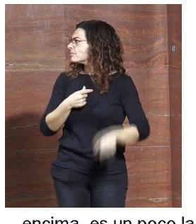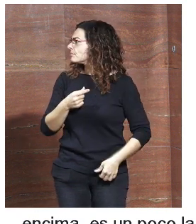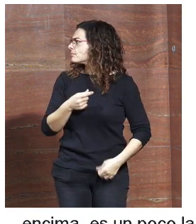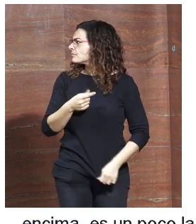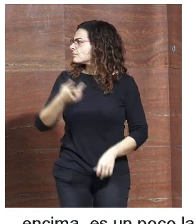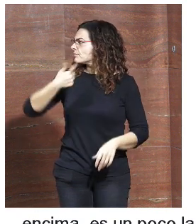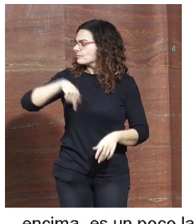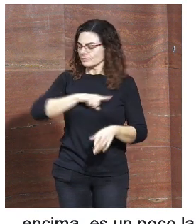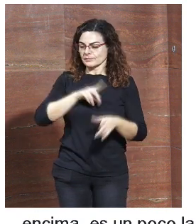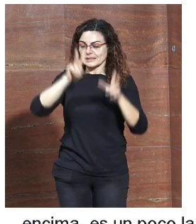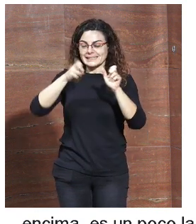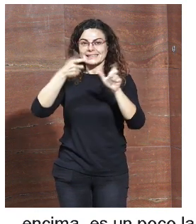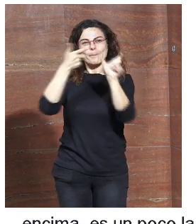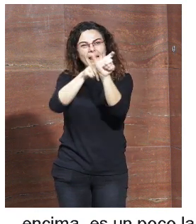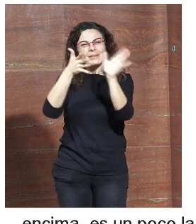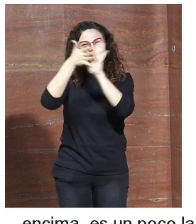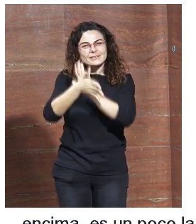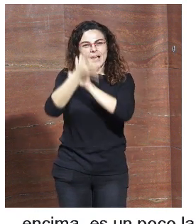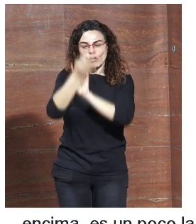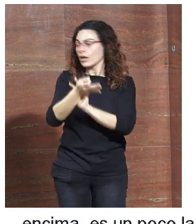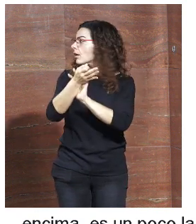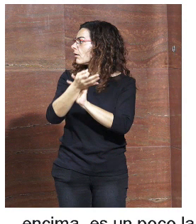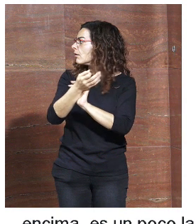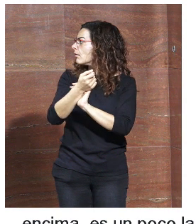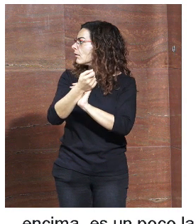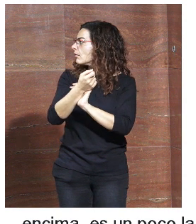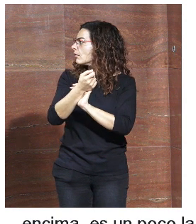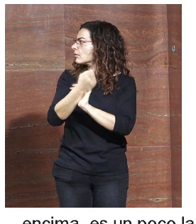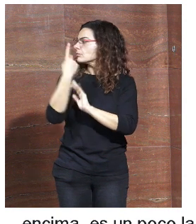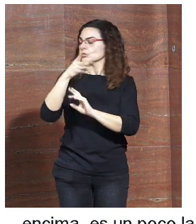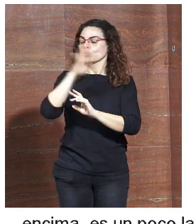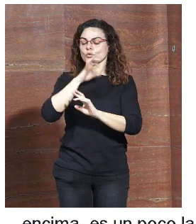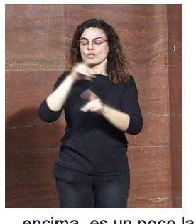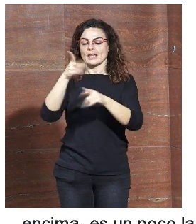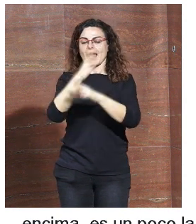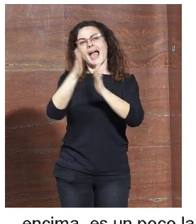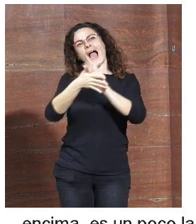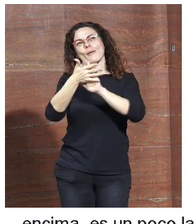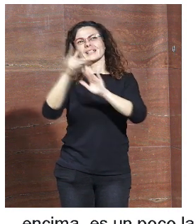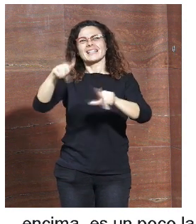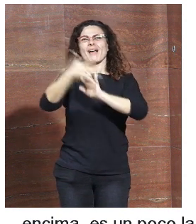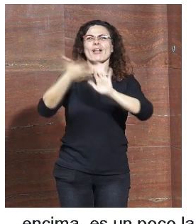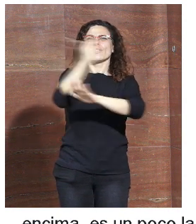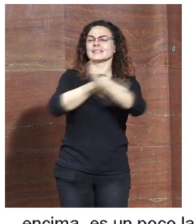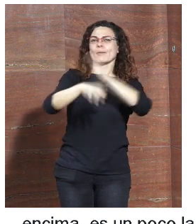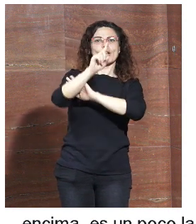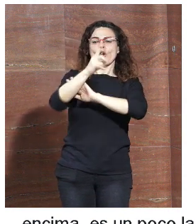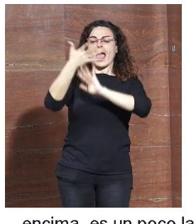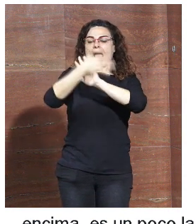discutimos las palabras, te discuto que la palabra que uses sea umbral de discapacidad. No es umbral de discapacidad, es umbral